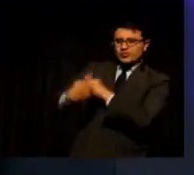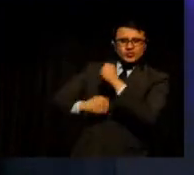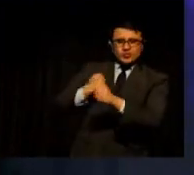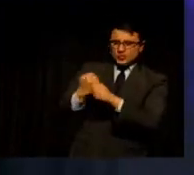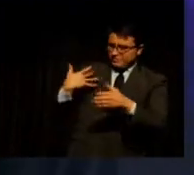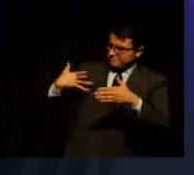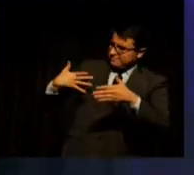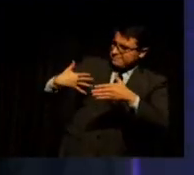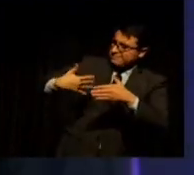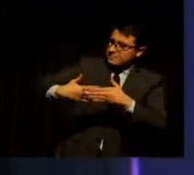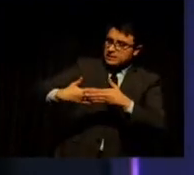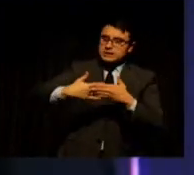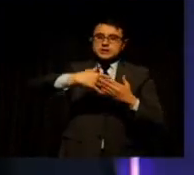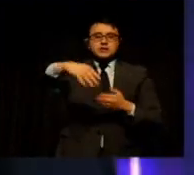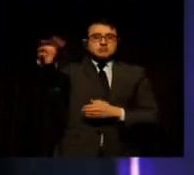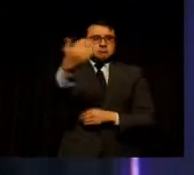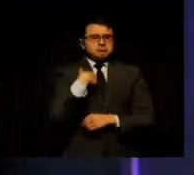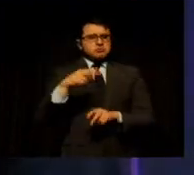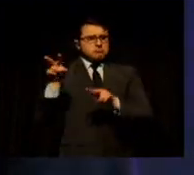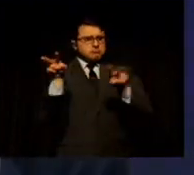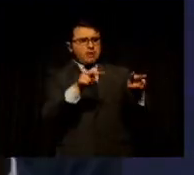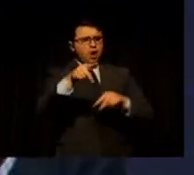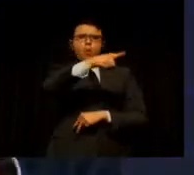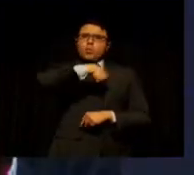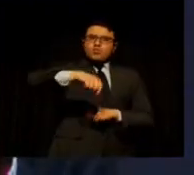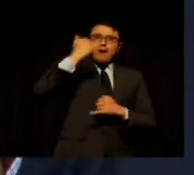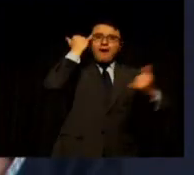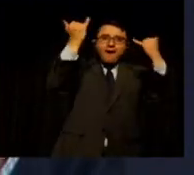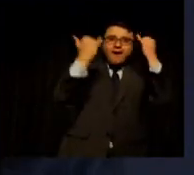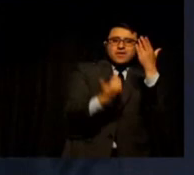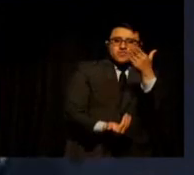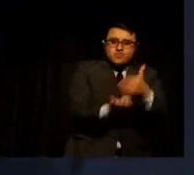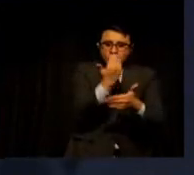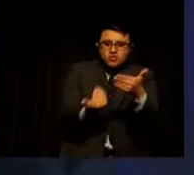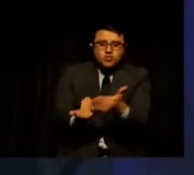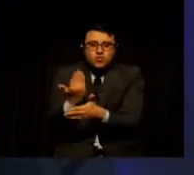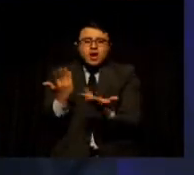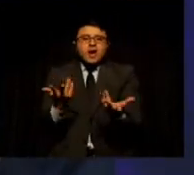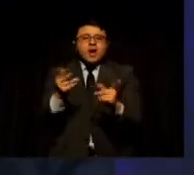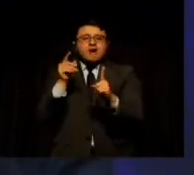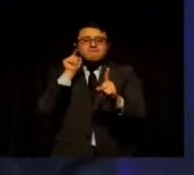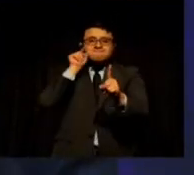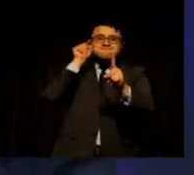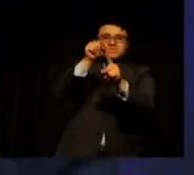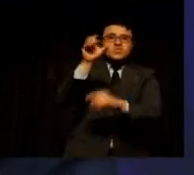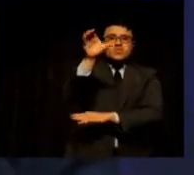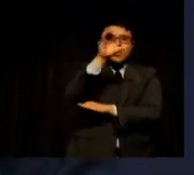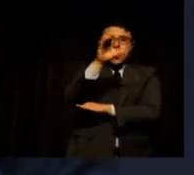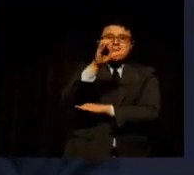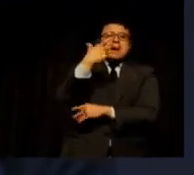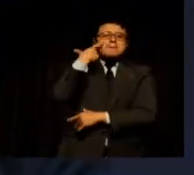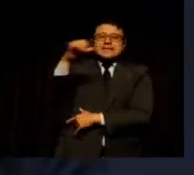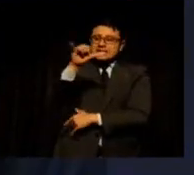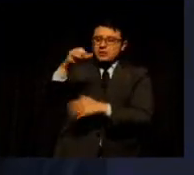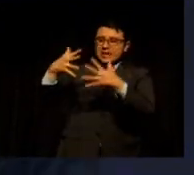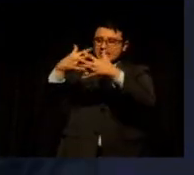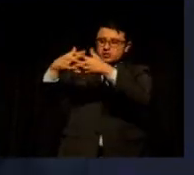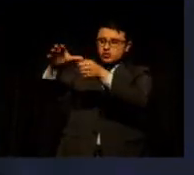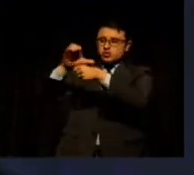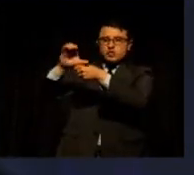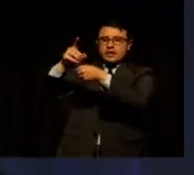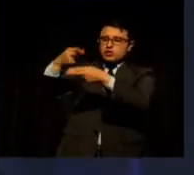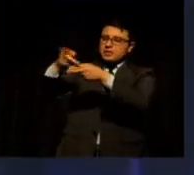visto muy impresionados con lo que ustedes vienen queriendo hacer como quieren ver a colombia como la cuna de silicon valley a américa latina